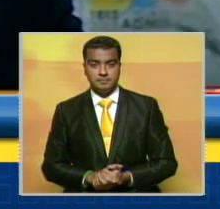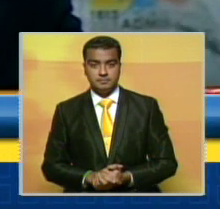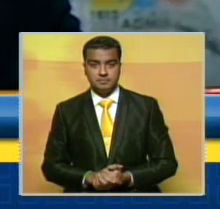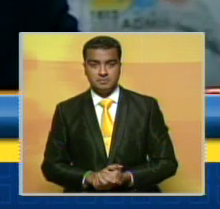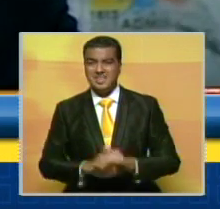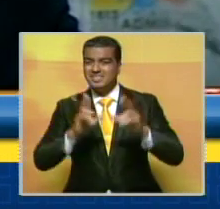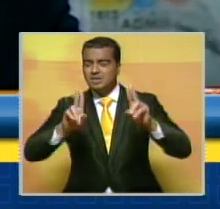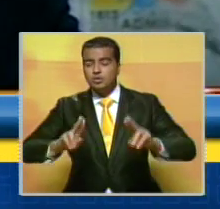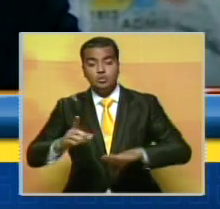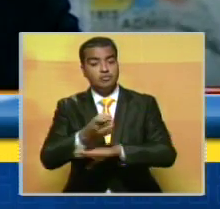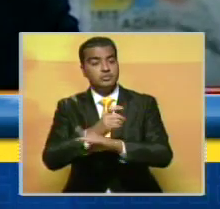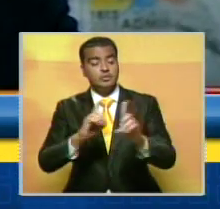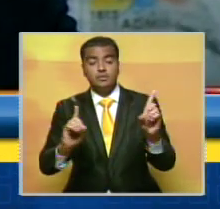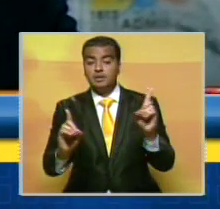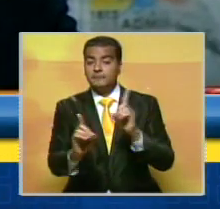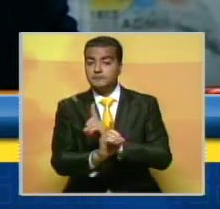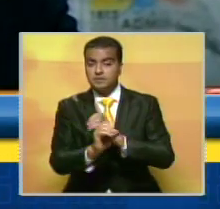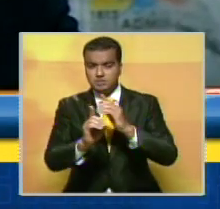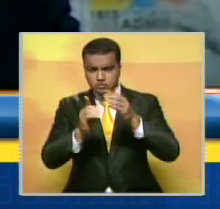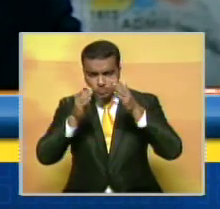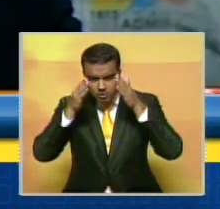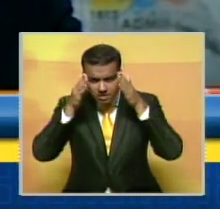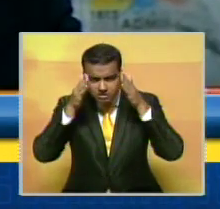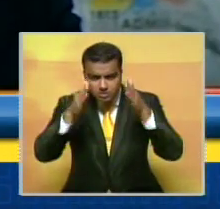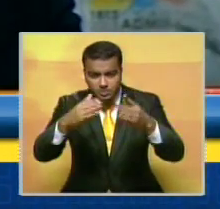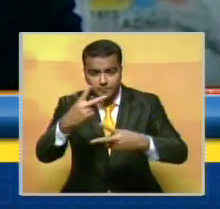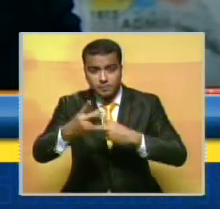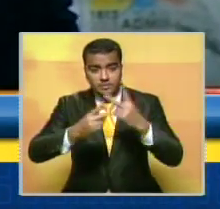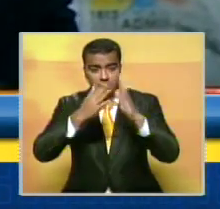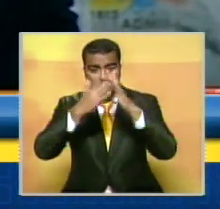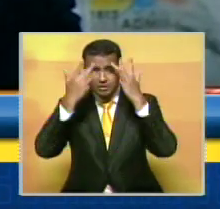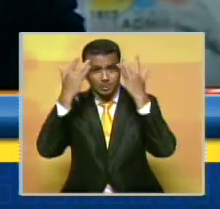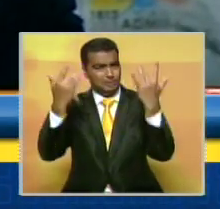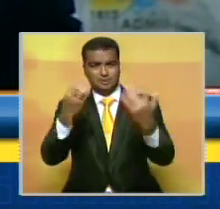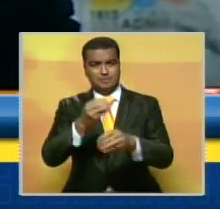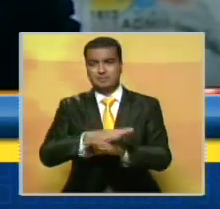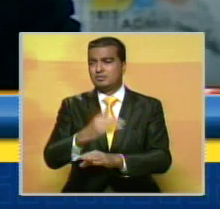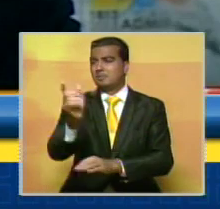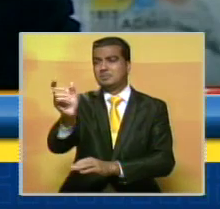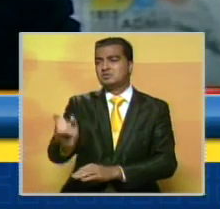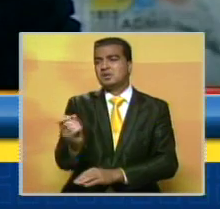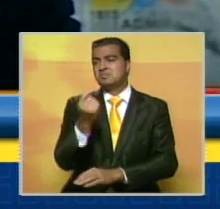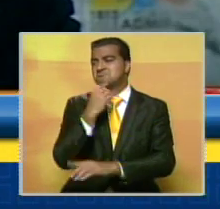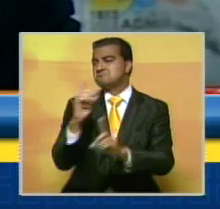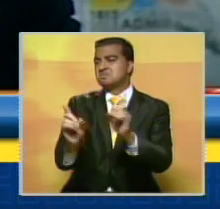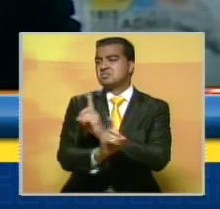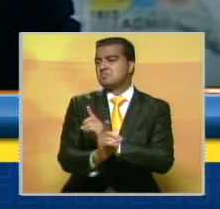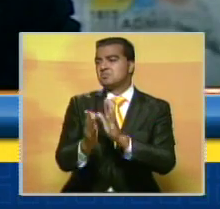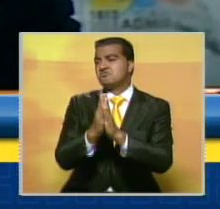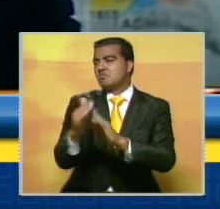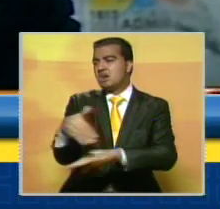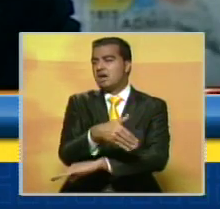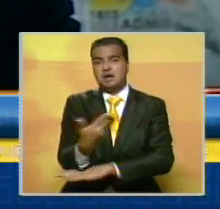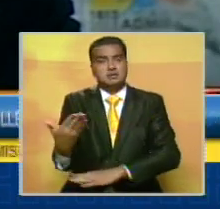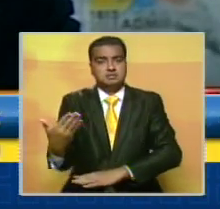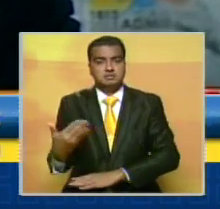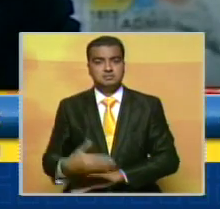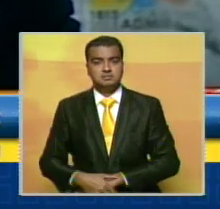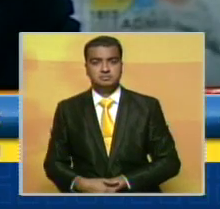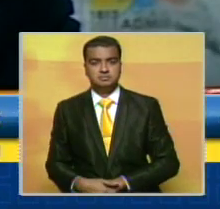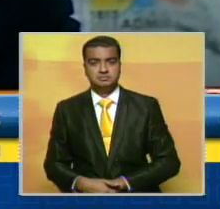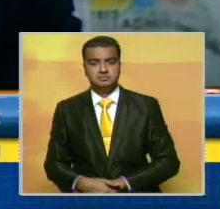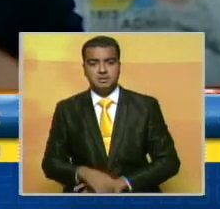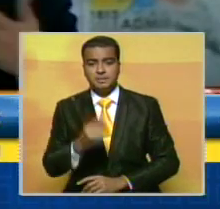Ningún gobierno va a cambiar su orientación política e ideológica porque alguien le pida que la cambie en las calles.